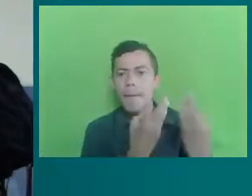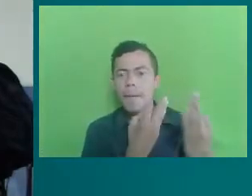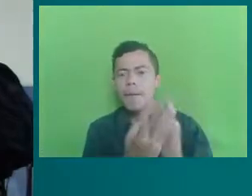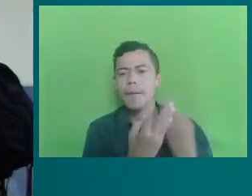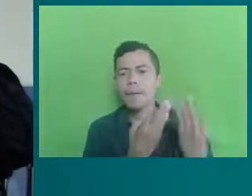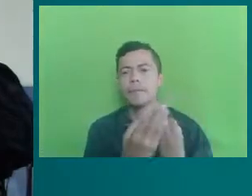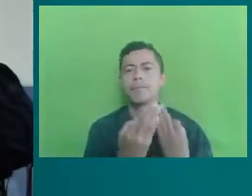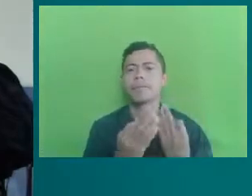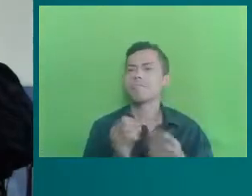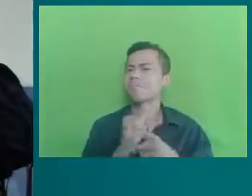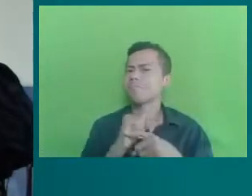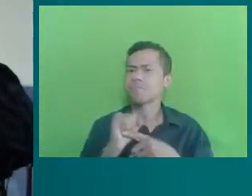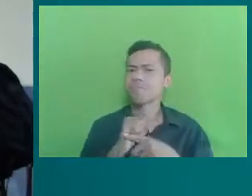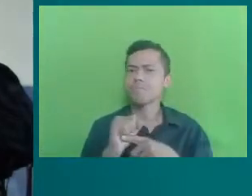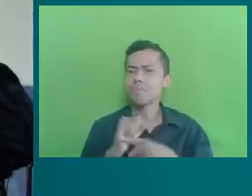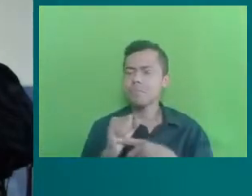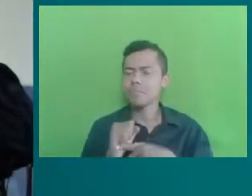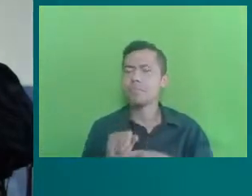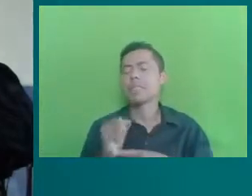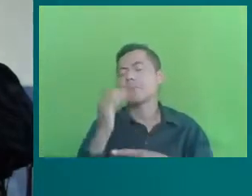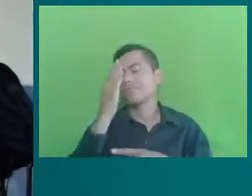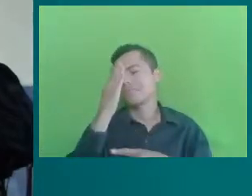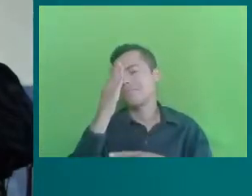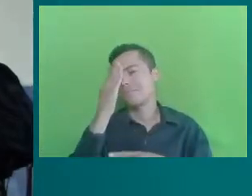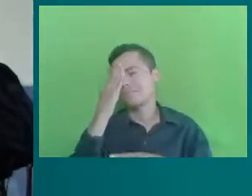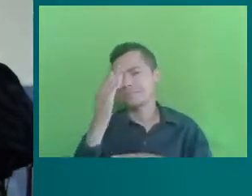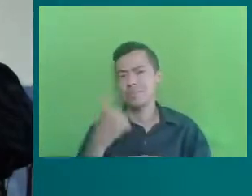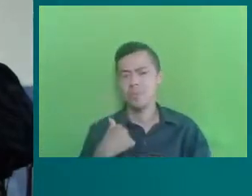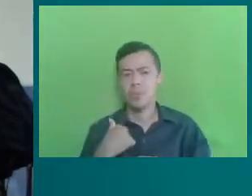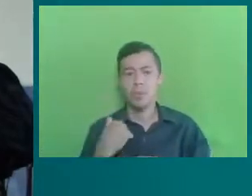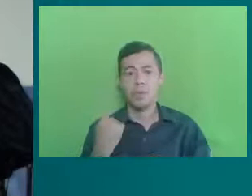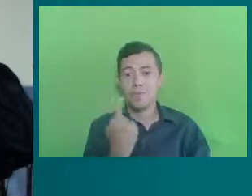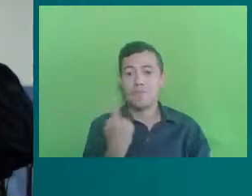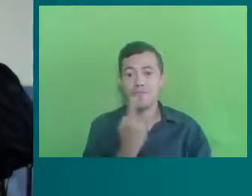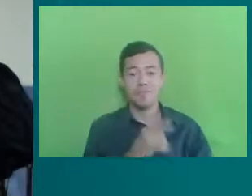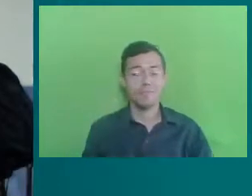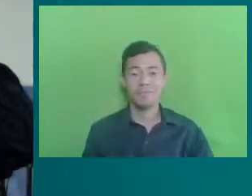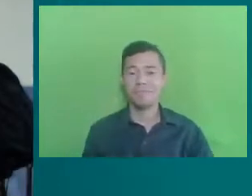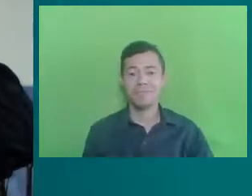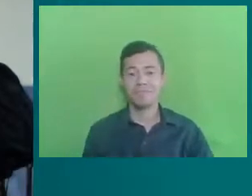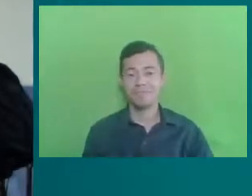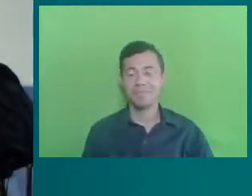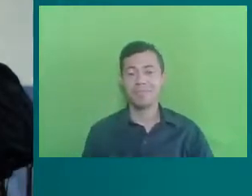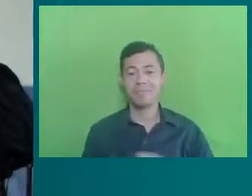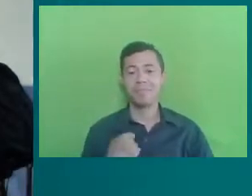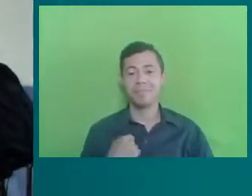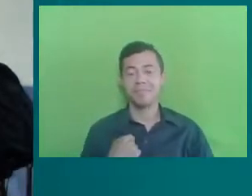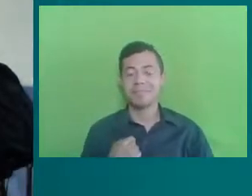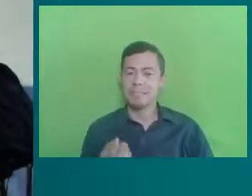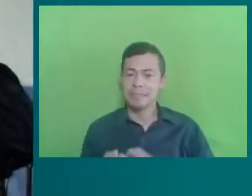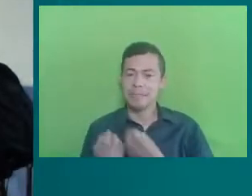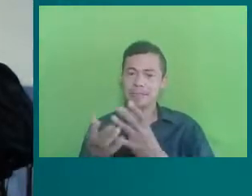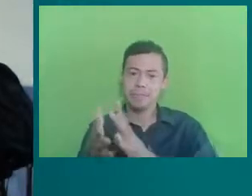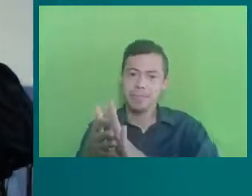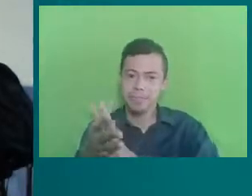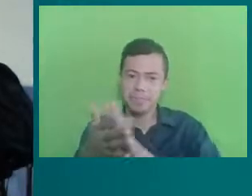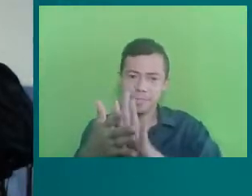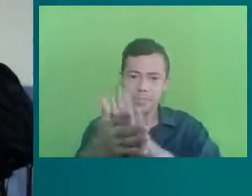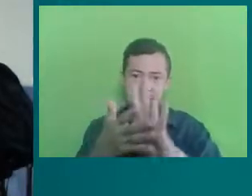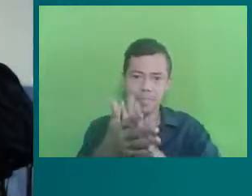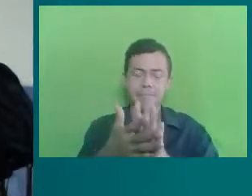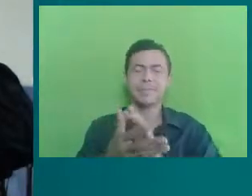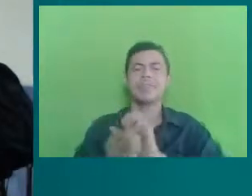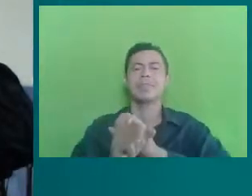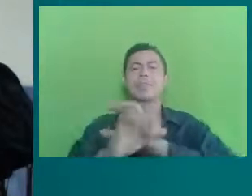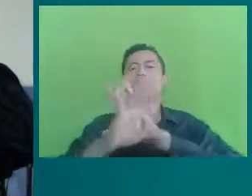donde prácticamente, y creo, no creo que yo sea la única que pasa por acá y recibimos como un